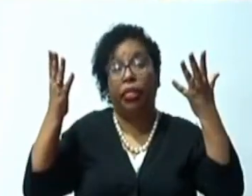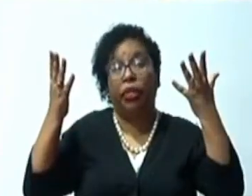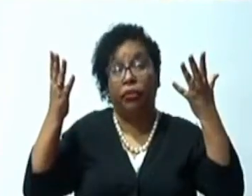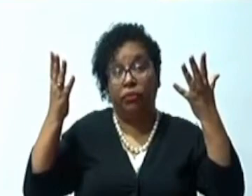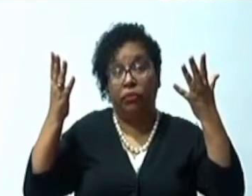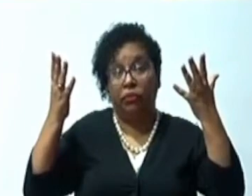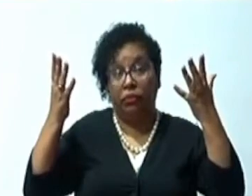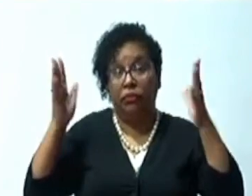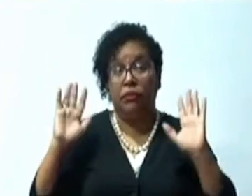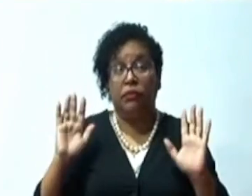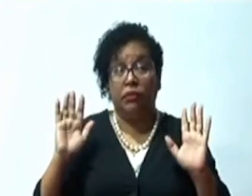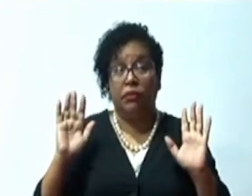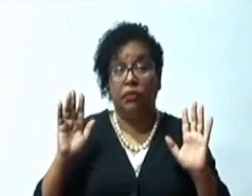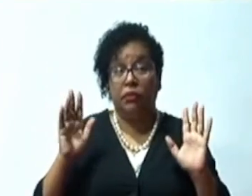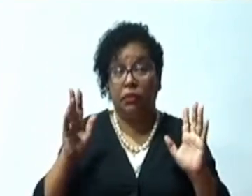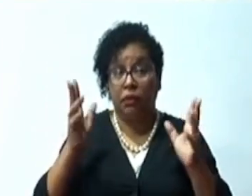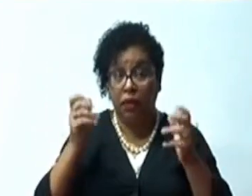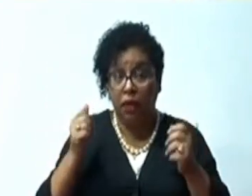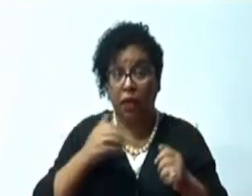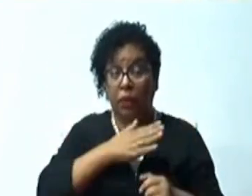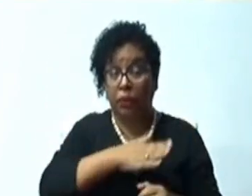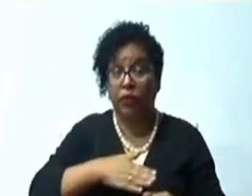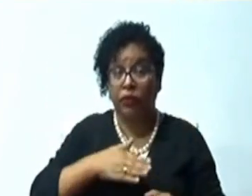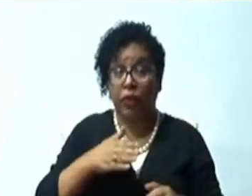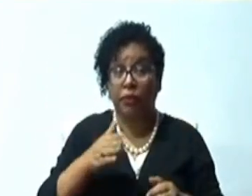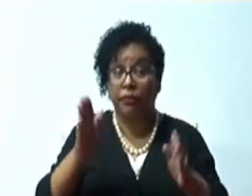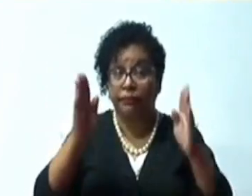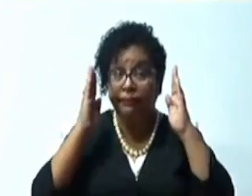Quiero que, por favor, me escuchen.